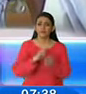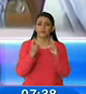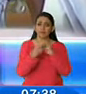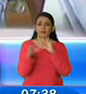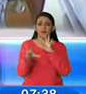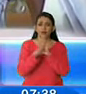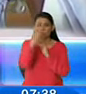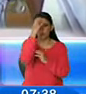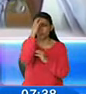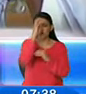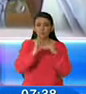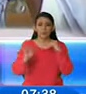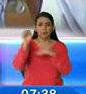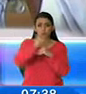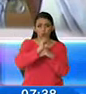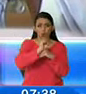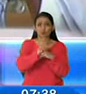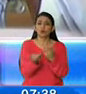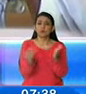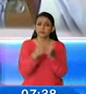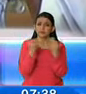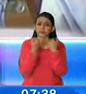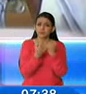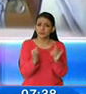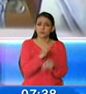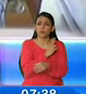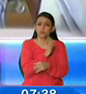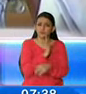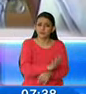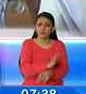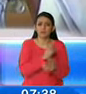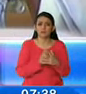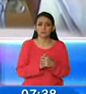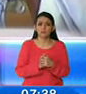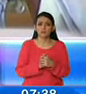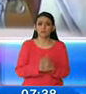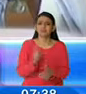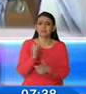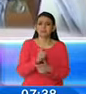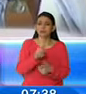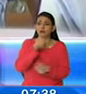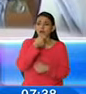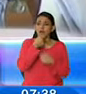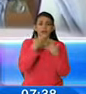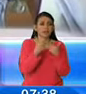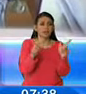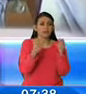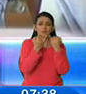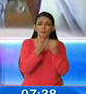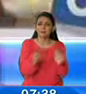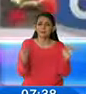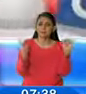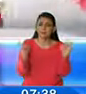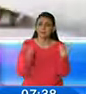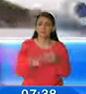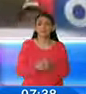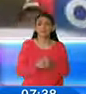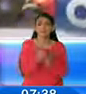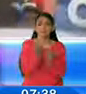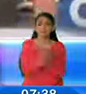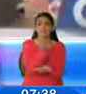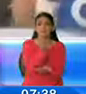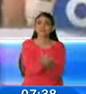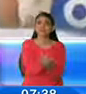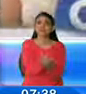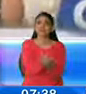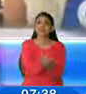ley de educación superior, devolver autonomía a las universidades. Necesitamos prensa libre, prensa independiente. Propone llevar a